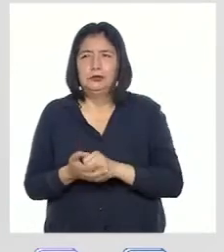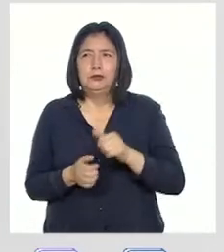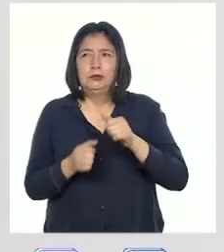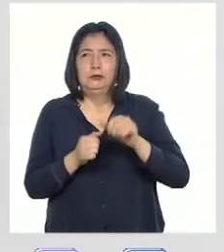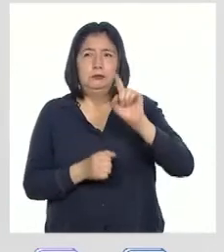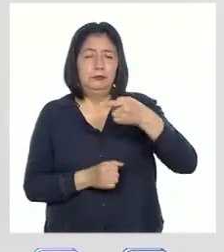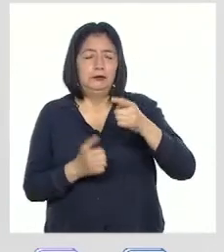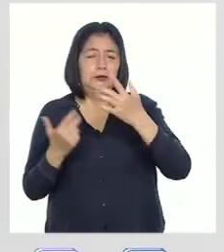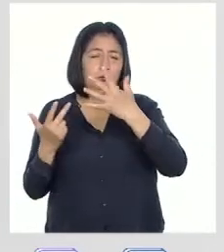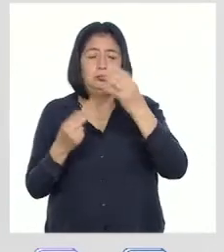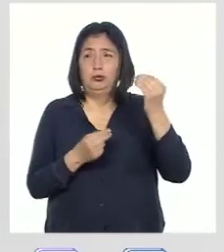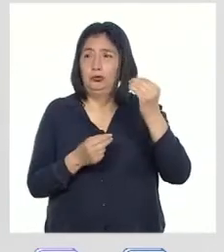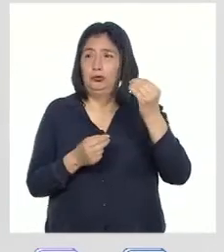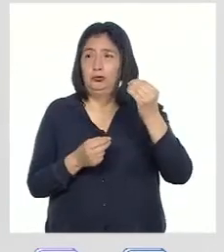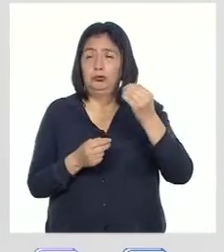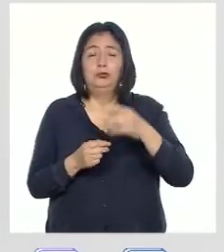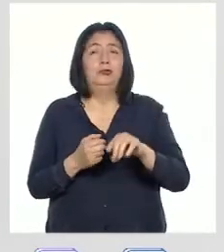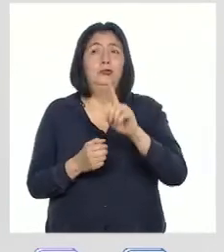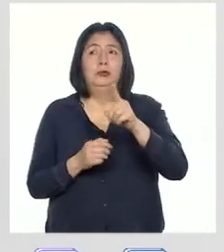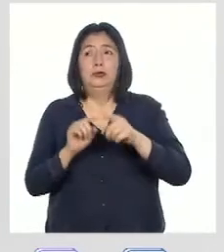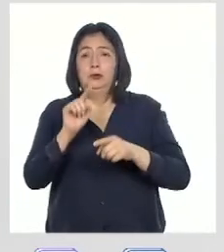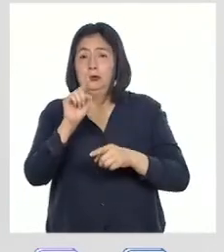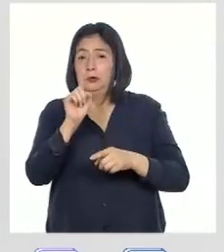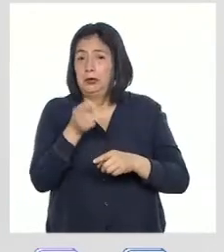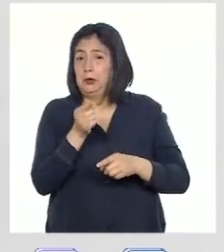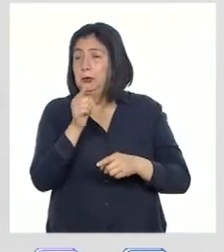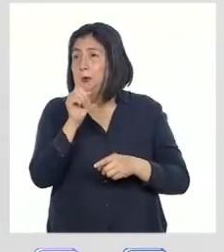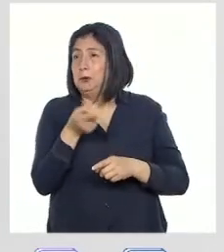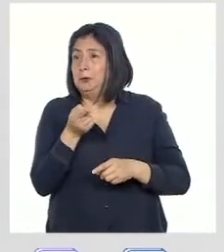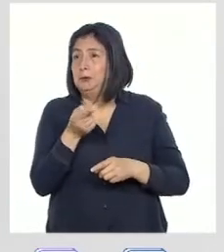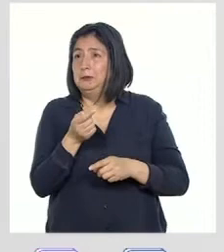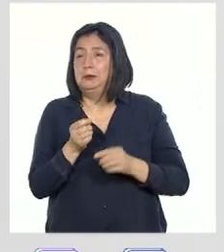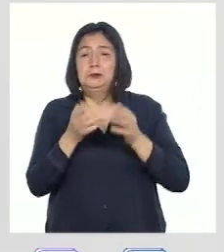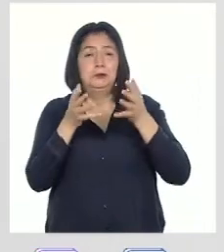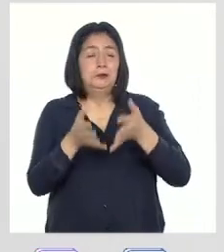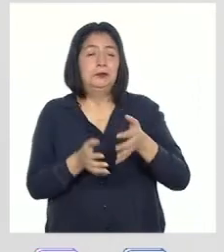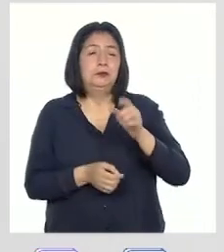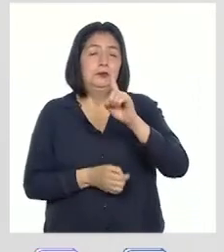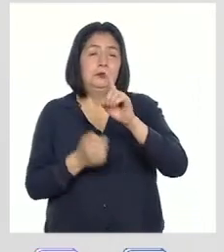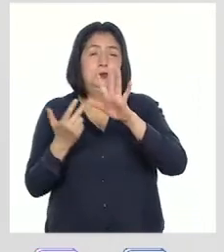número 1800 le ponemos una coma decimal, nos quedaría